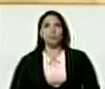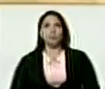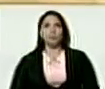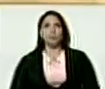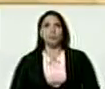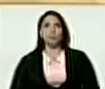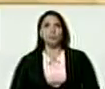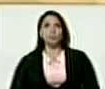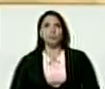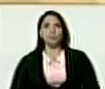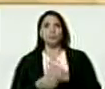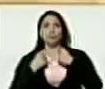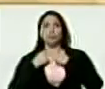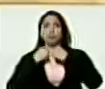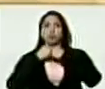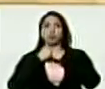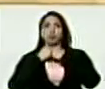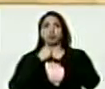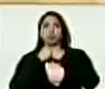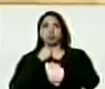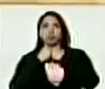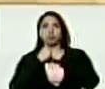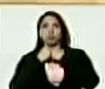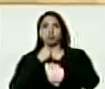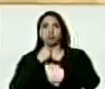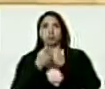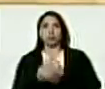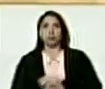un presbítero que